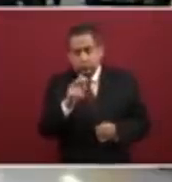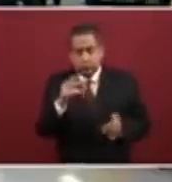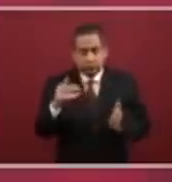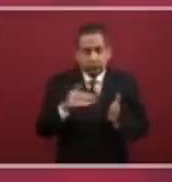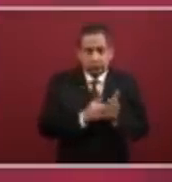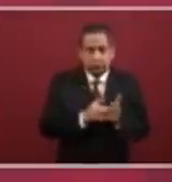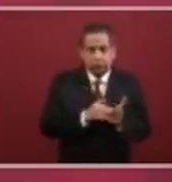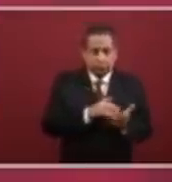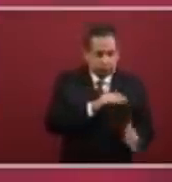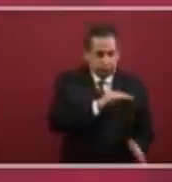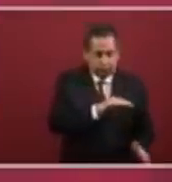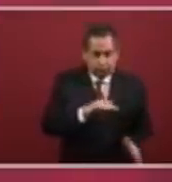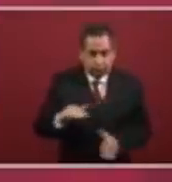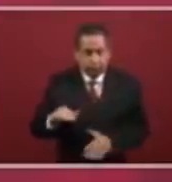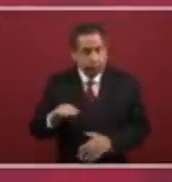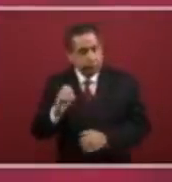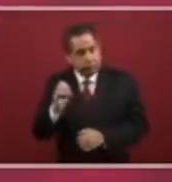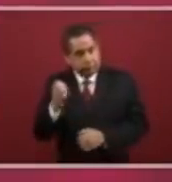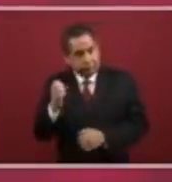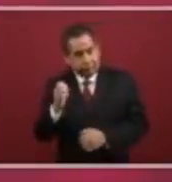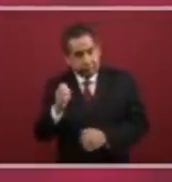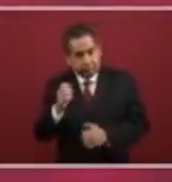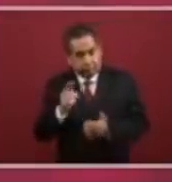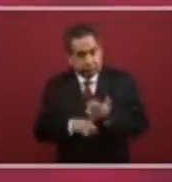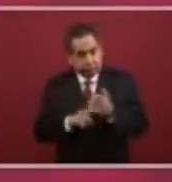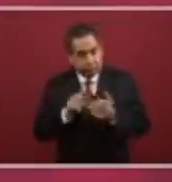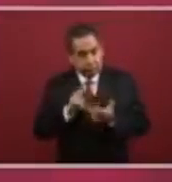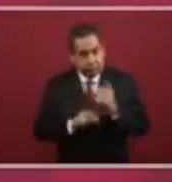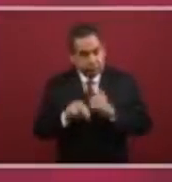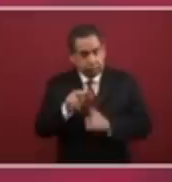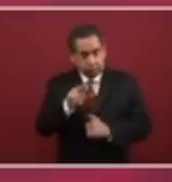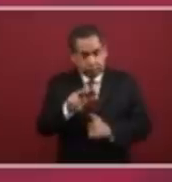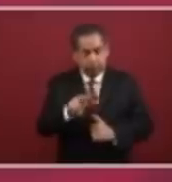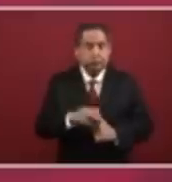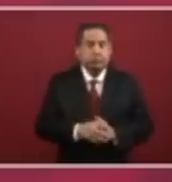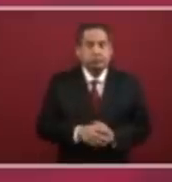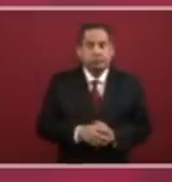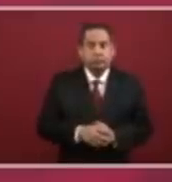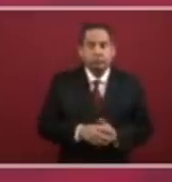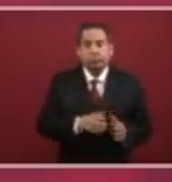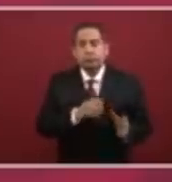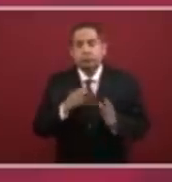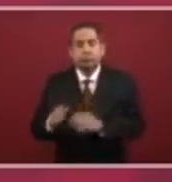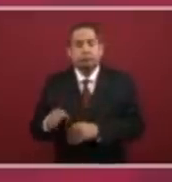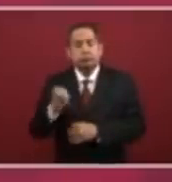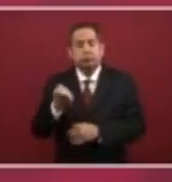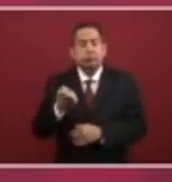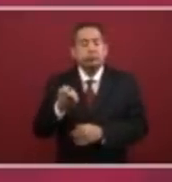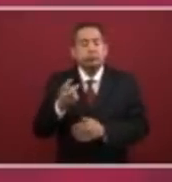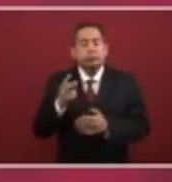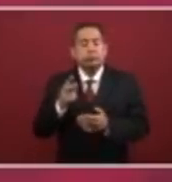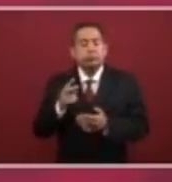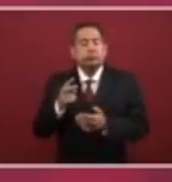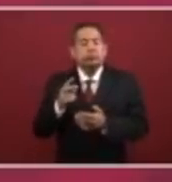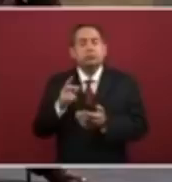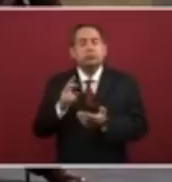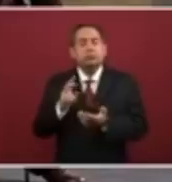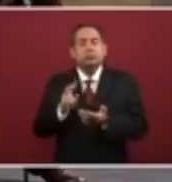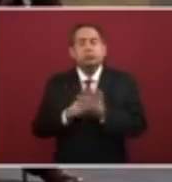1,925,000 barriles. Enero del 18. Enero del 19.